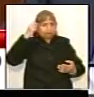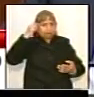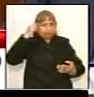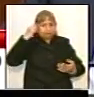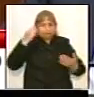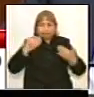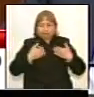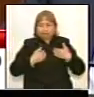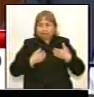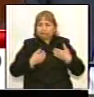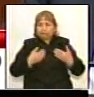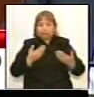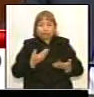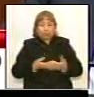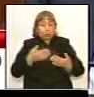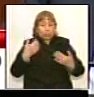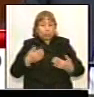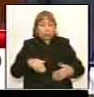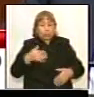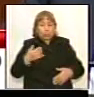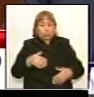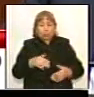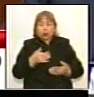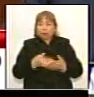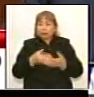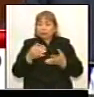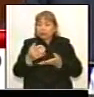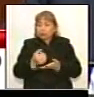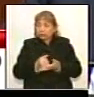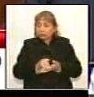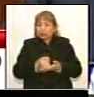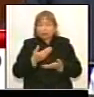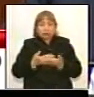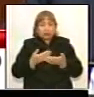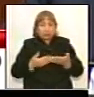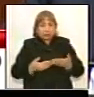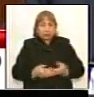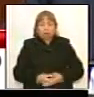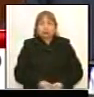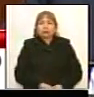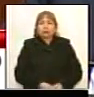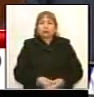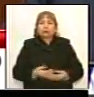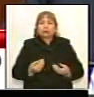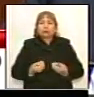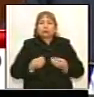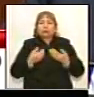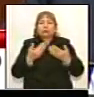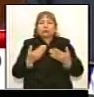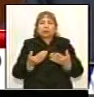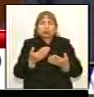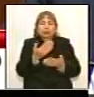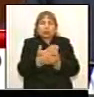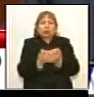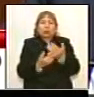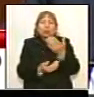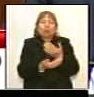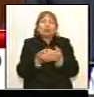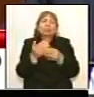cometen graves recepción de dineros ilícitos, se los trate con guantes